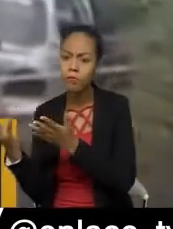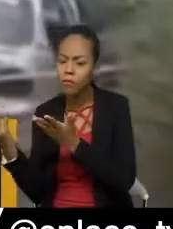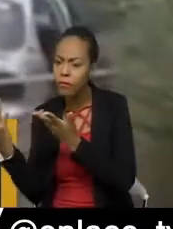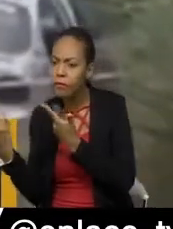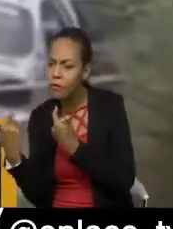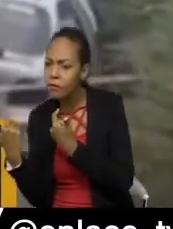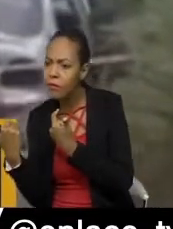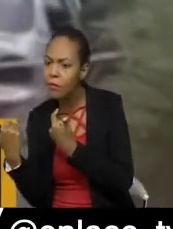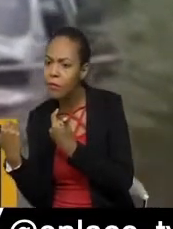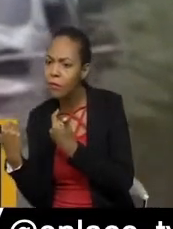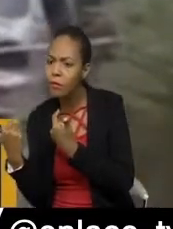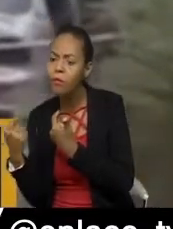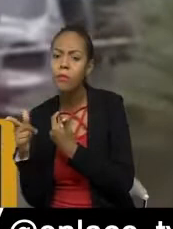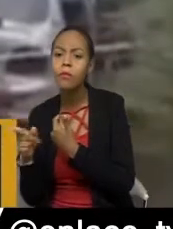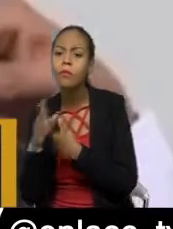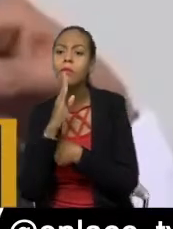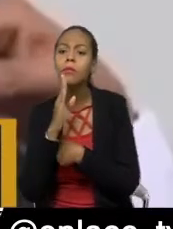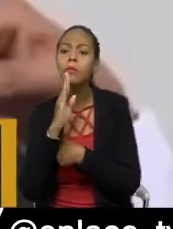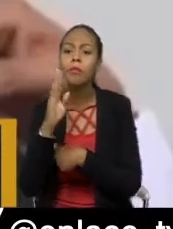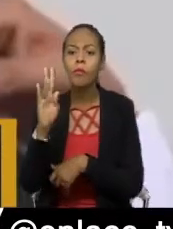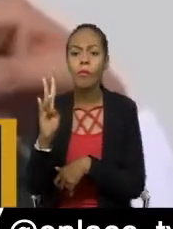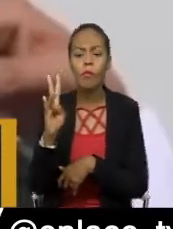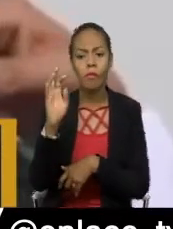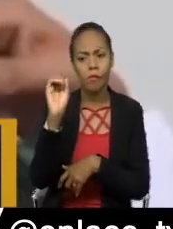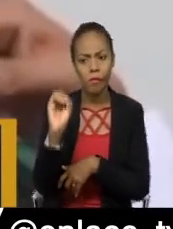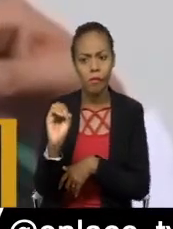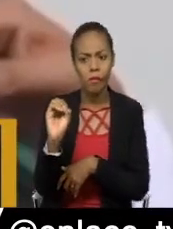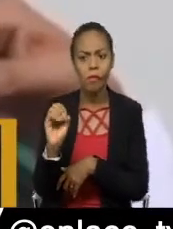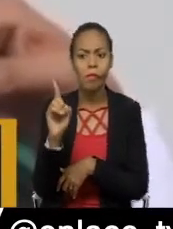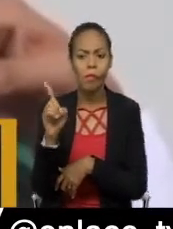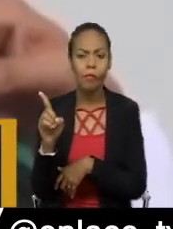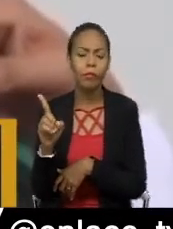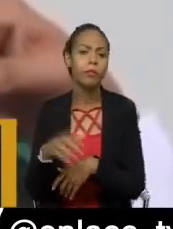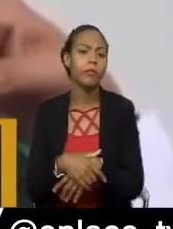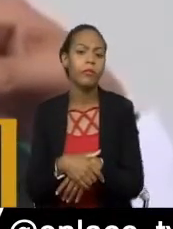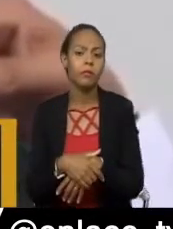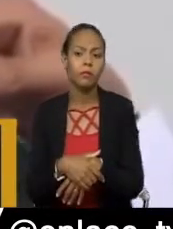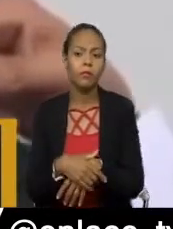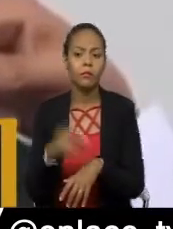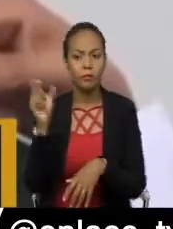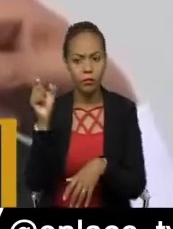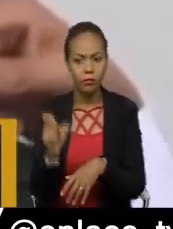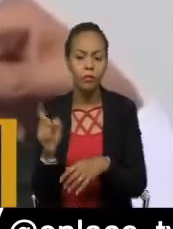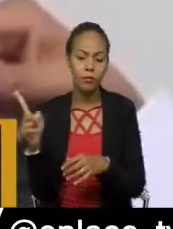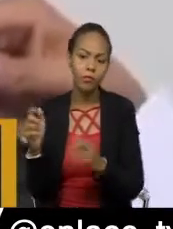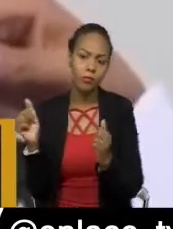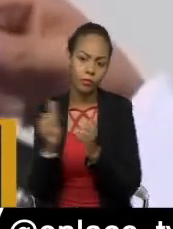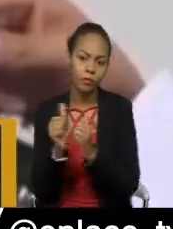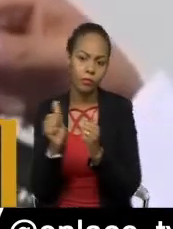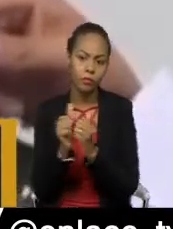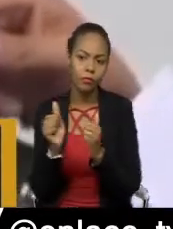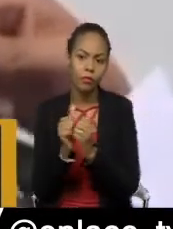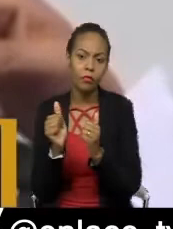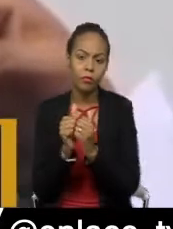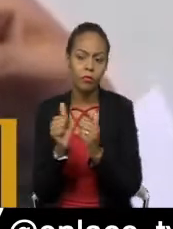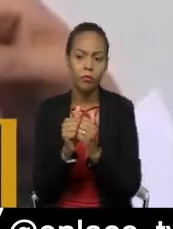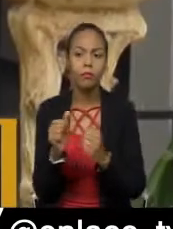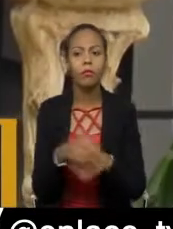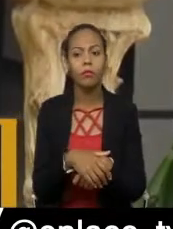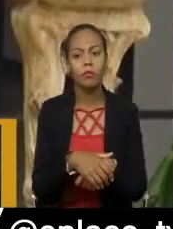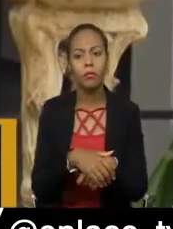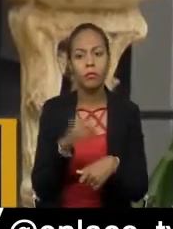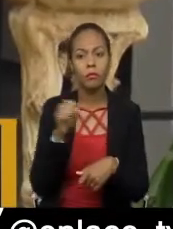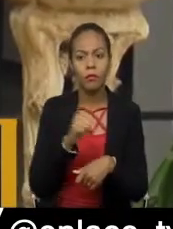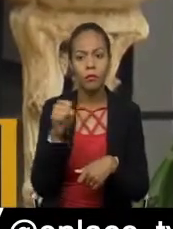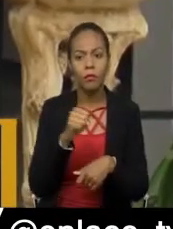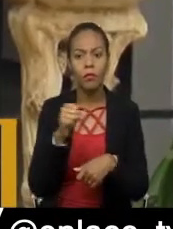mano por parte de su esposo, quien es la persona que la acompañaba, es que efectivamente hubo asfixia